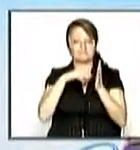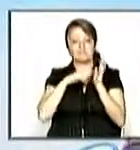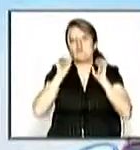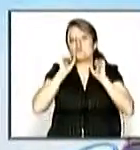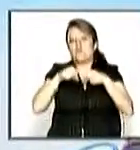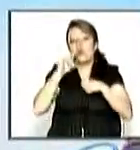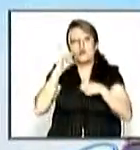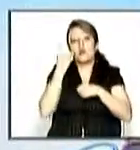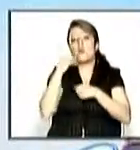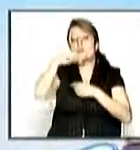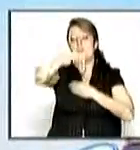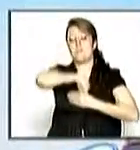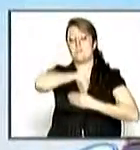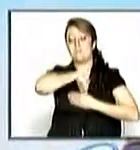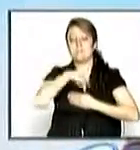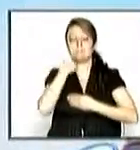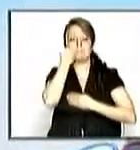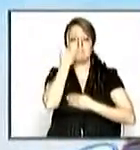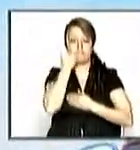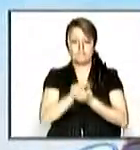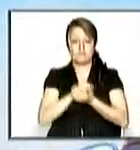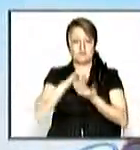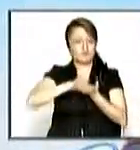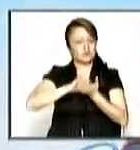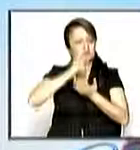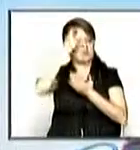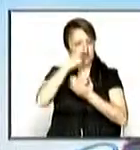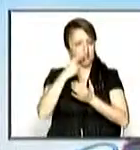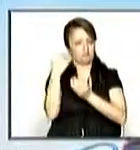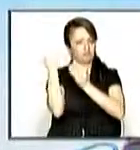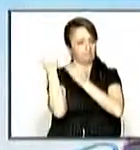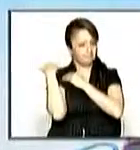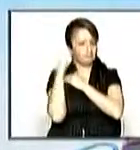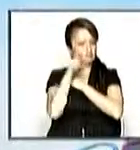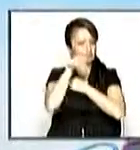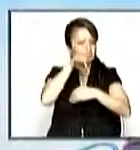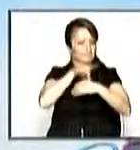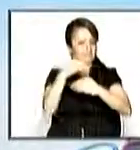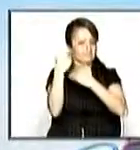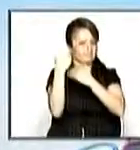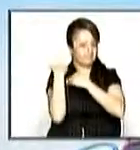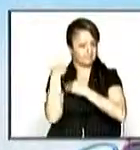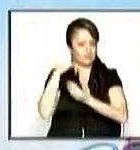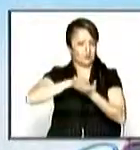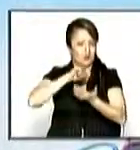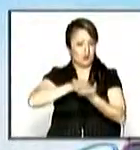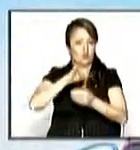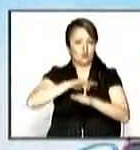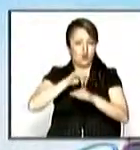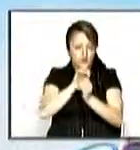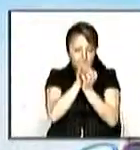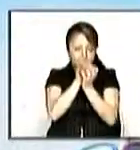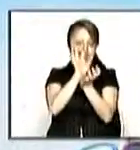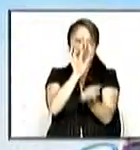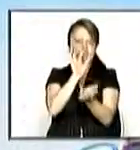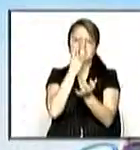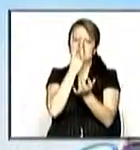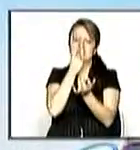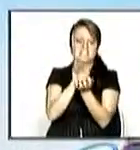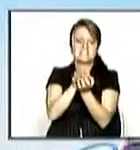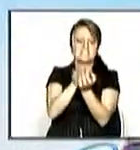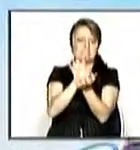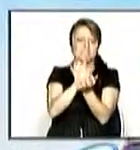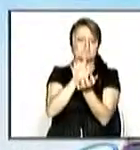serios, tenemos que ser responsables en la evaluación clínica del paciente y hay que abrirle la boca, porque la boca también